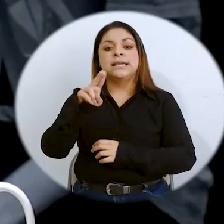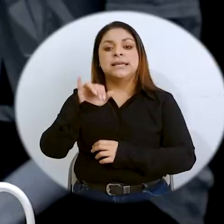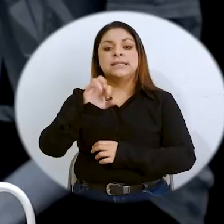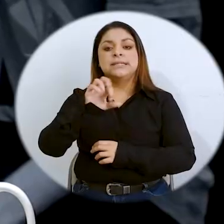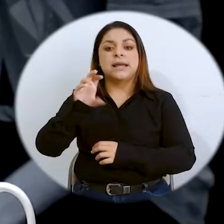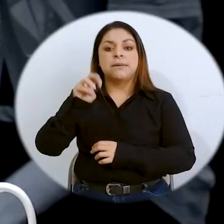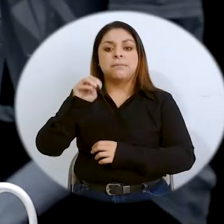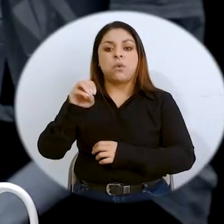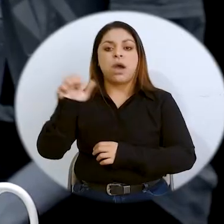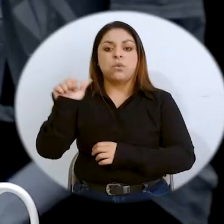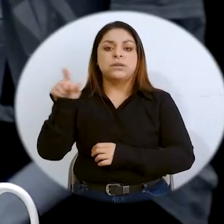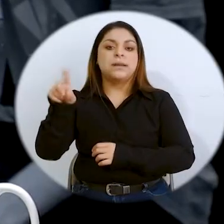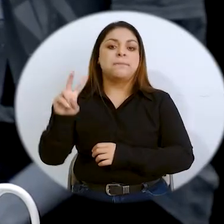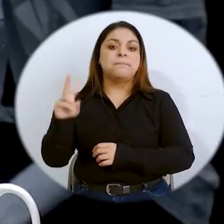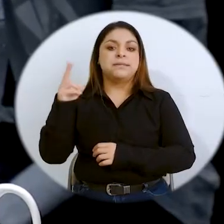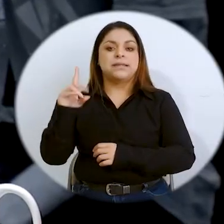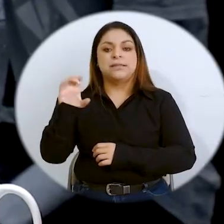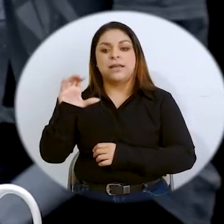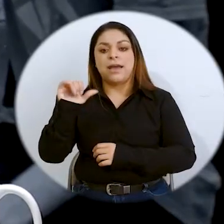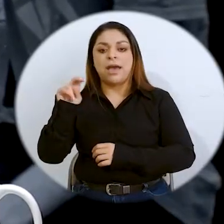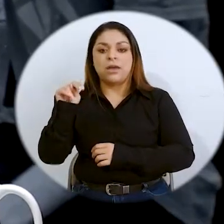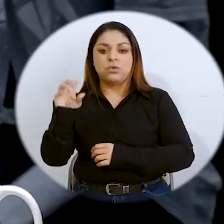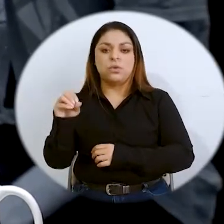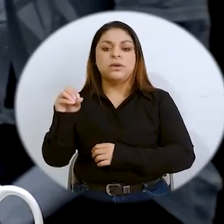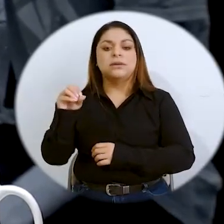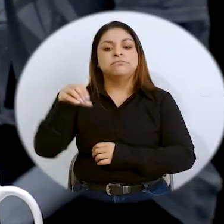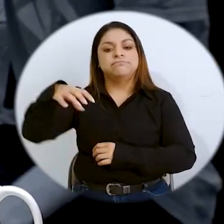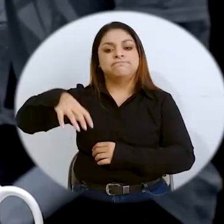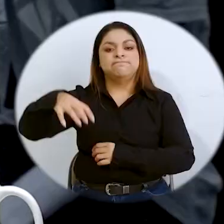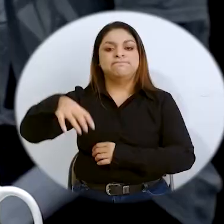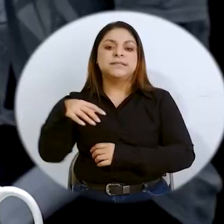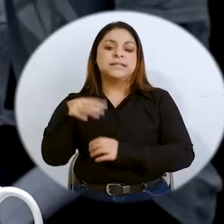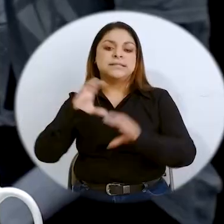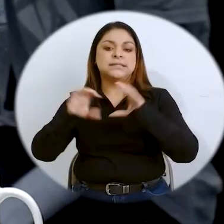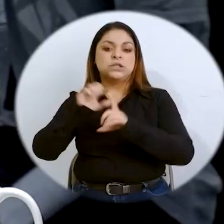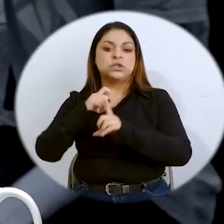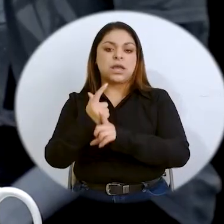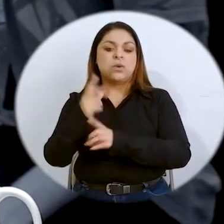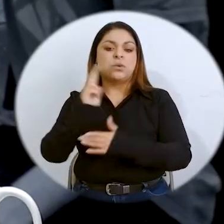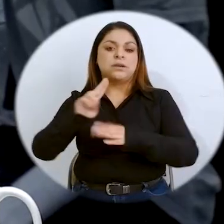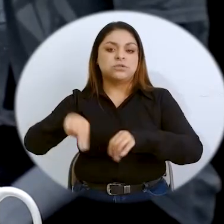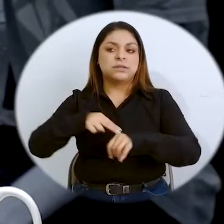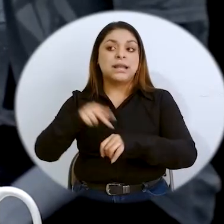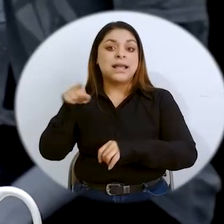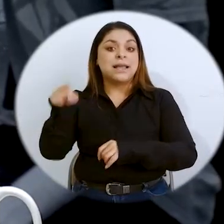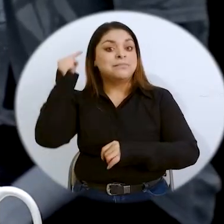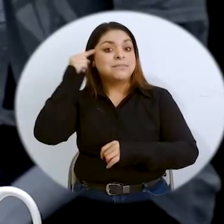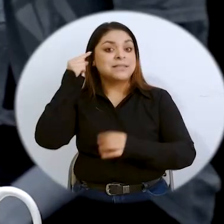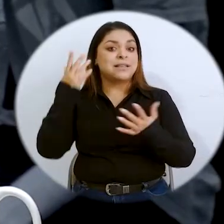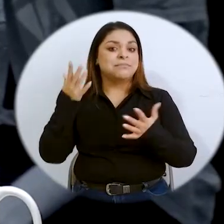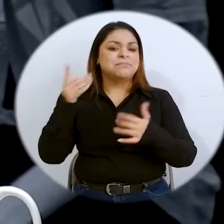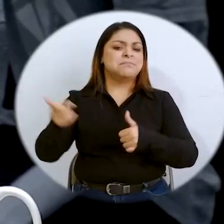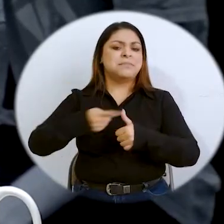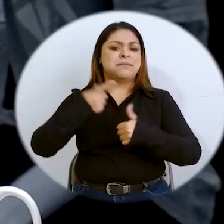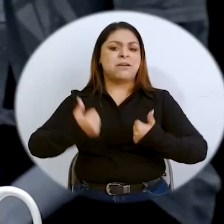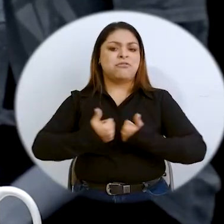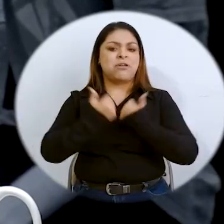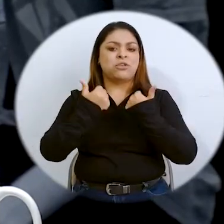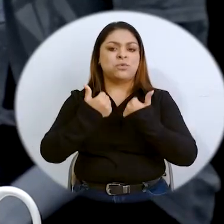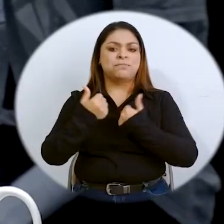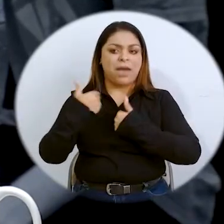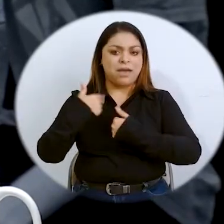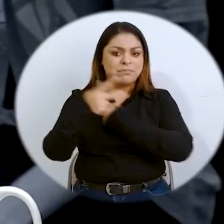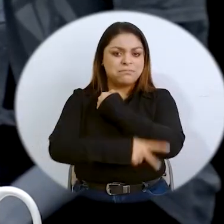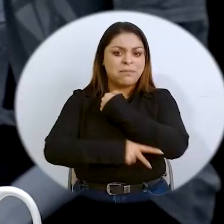de la Facultad de Ciencias Sociales de la Universidad Nacional, quien considera que el primer reto que tiene el país tras